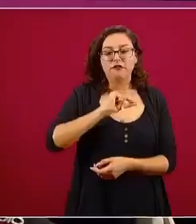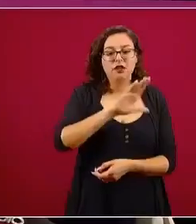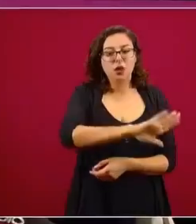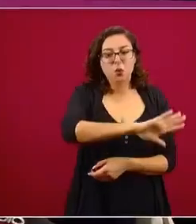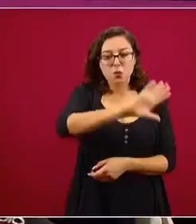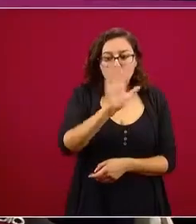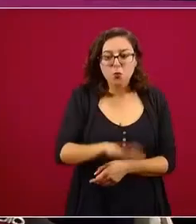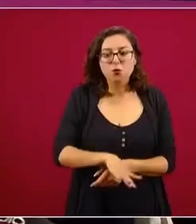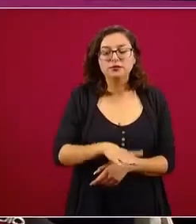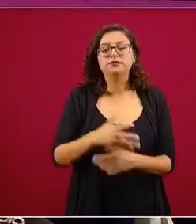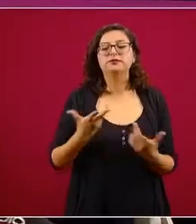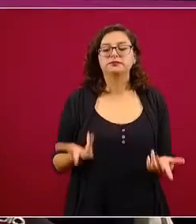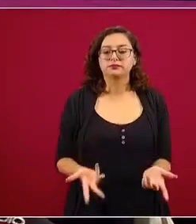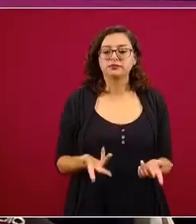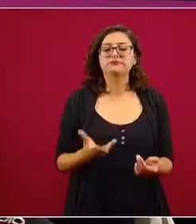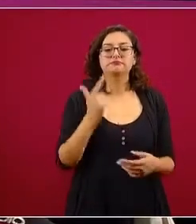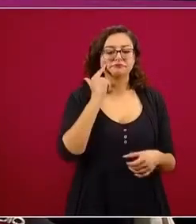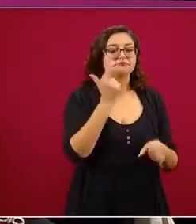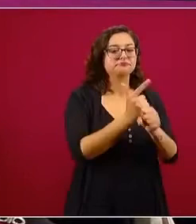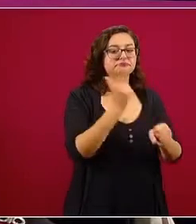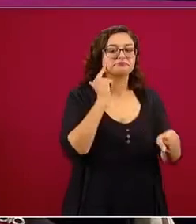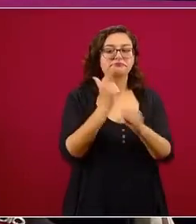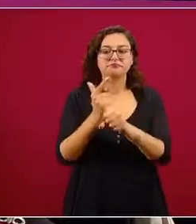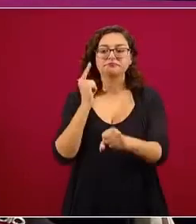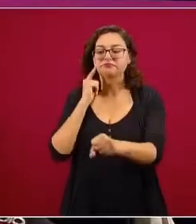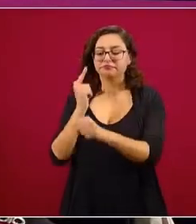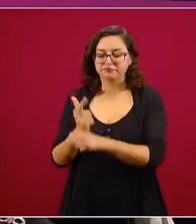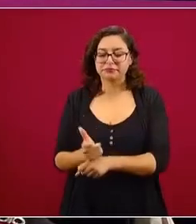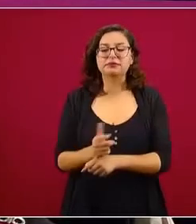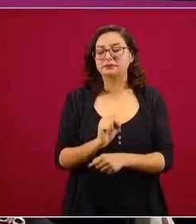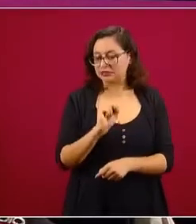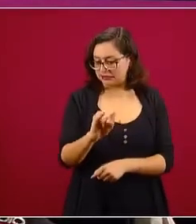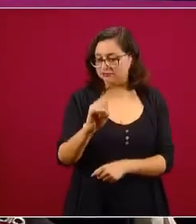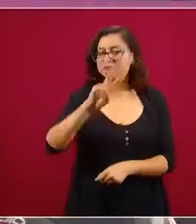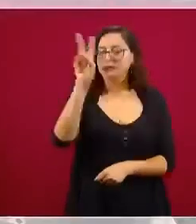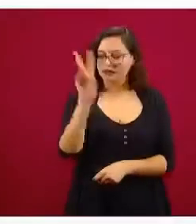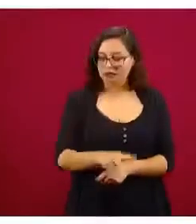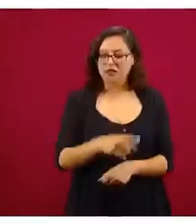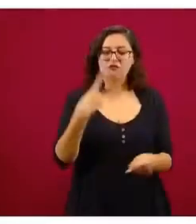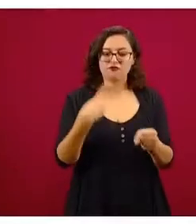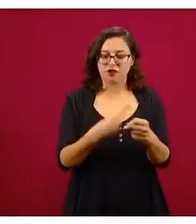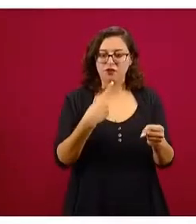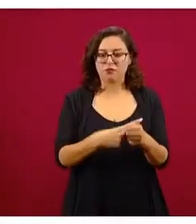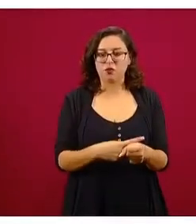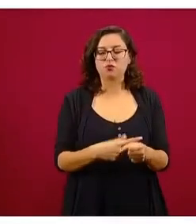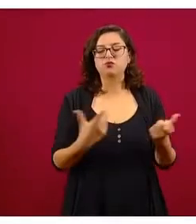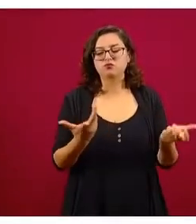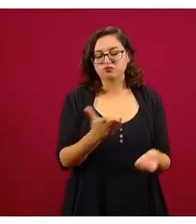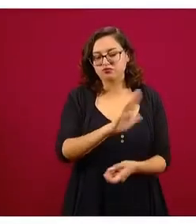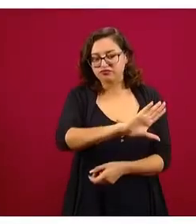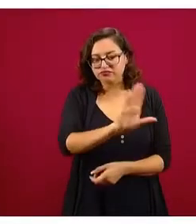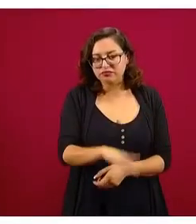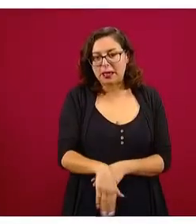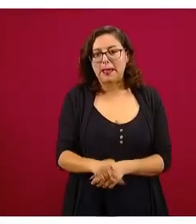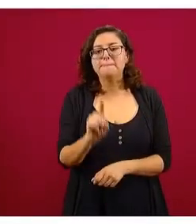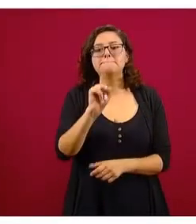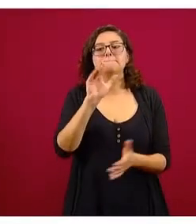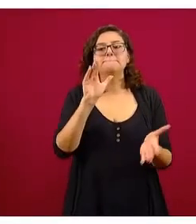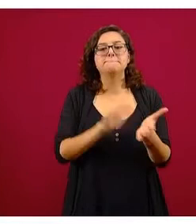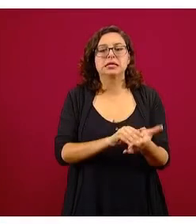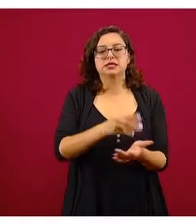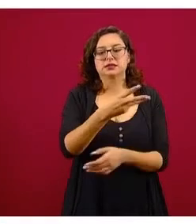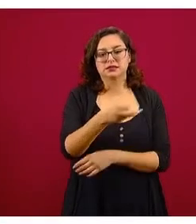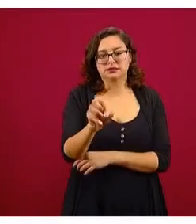la enfermedad, se tienen identificadas y confirmadas ya con pruebas de laboratorio 1.320